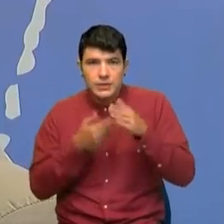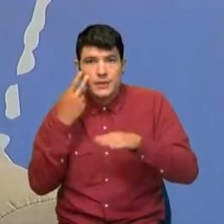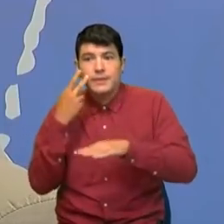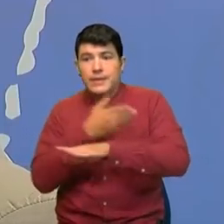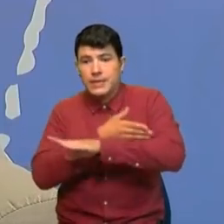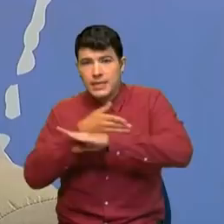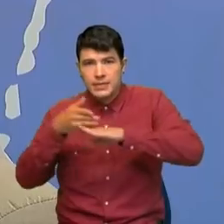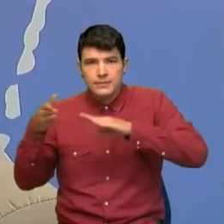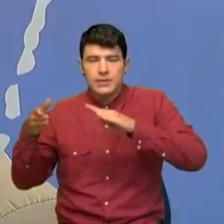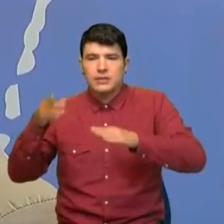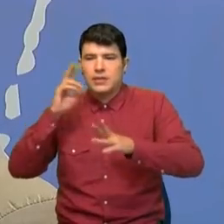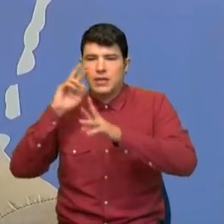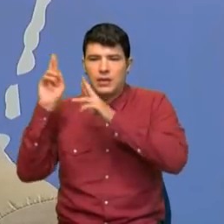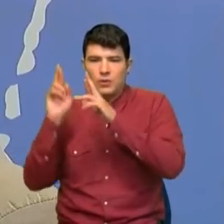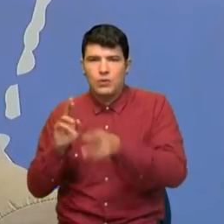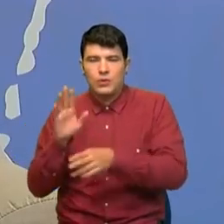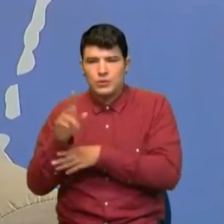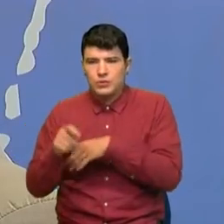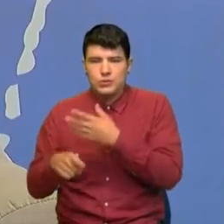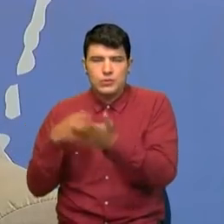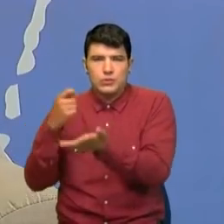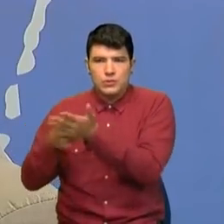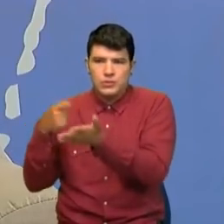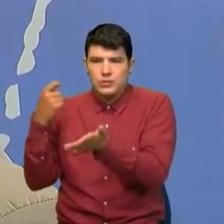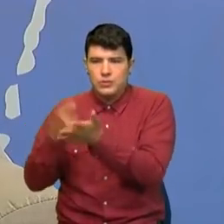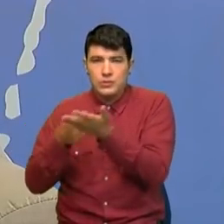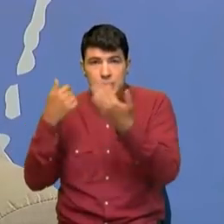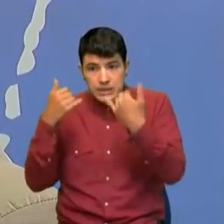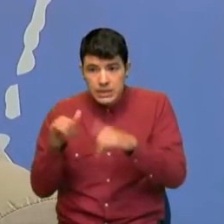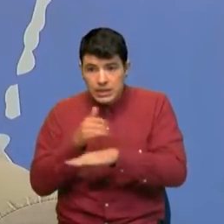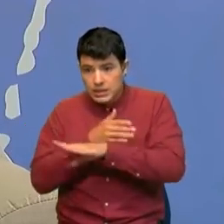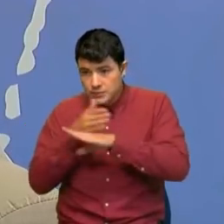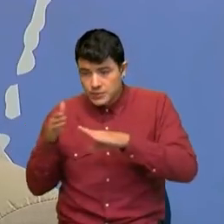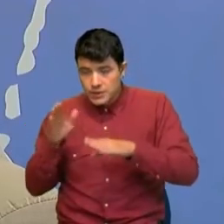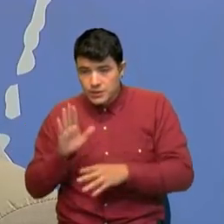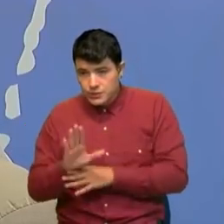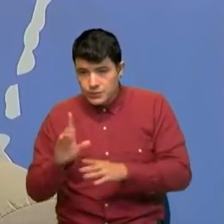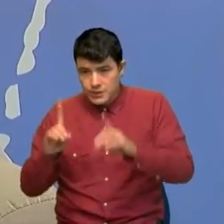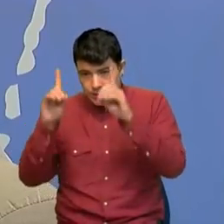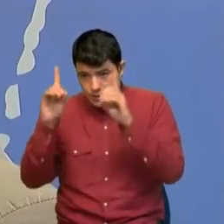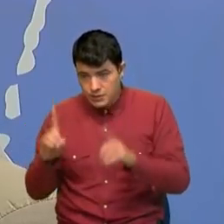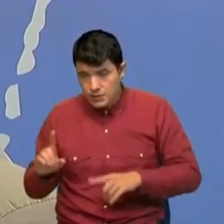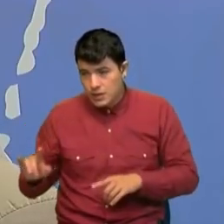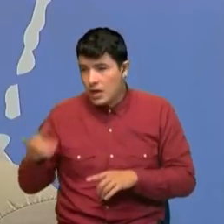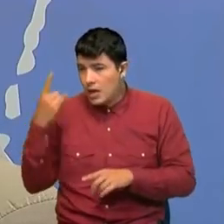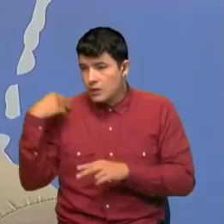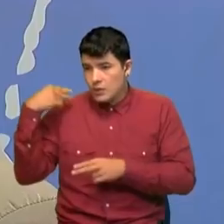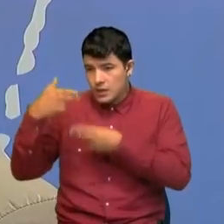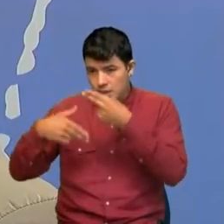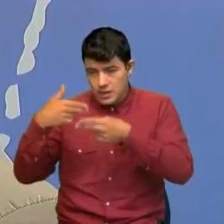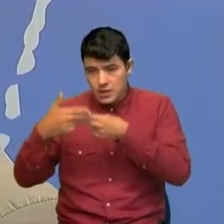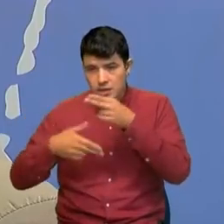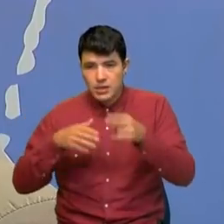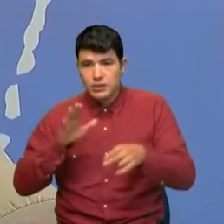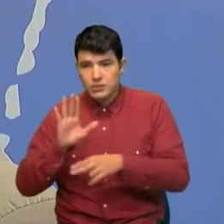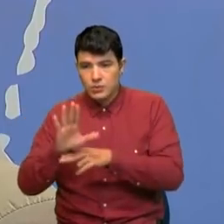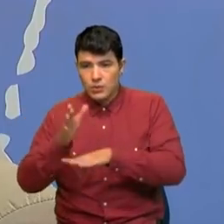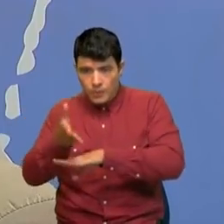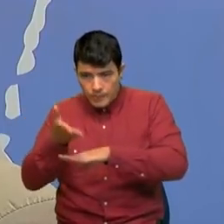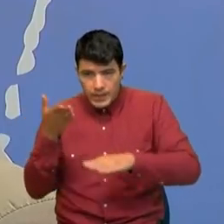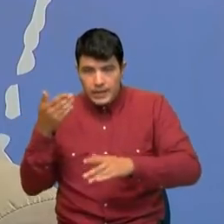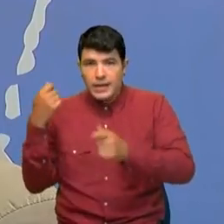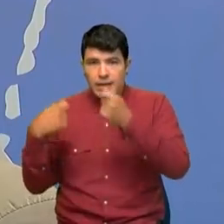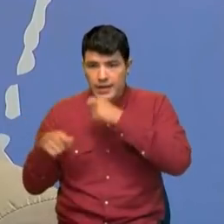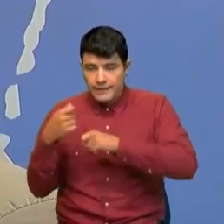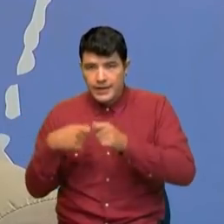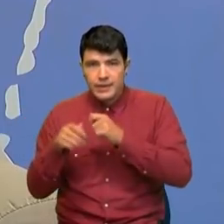proceda a adjudicar las cuotas partes y ya por decisión de alguno de los herederos solicitar la venta